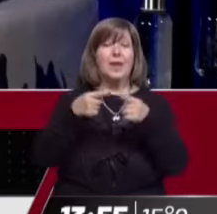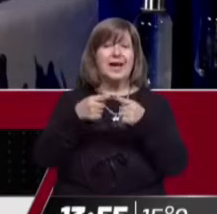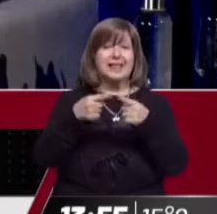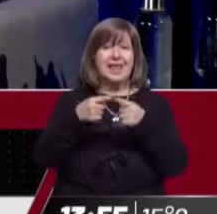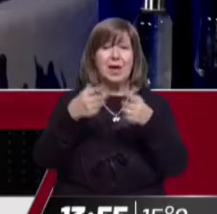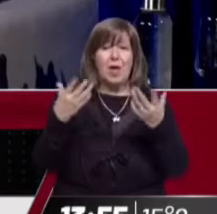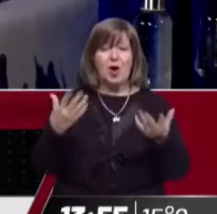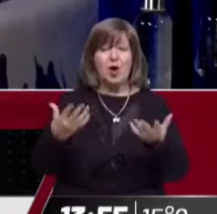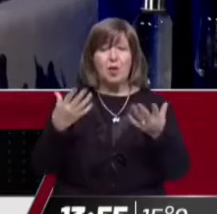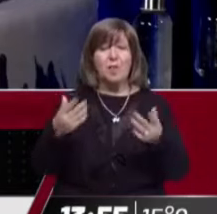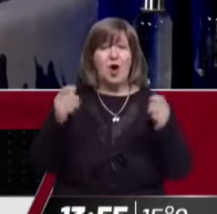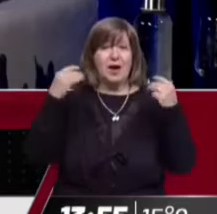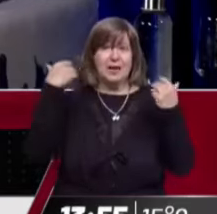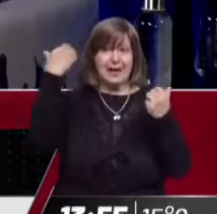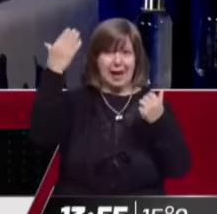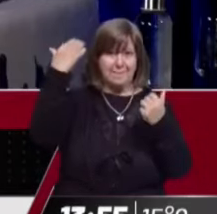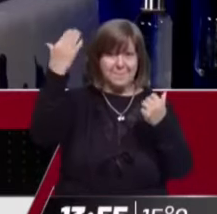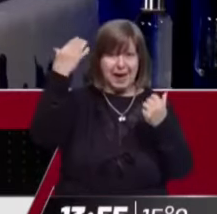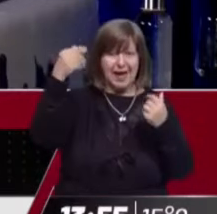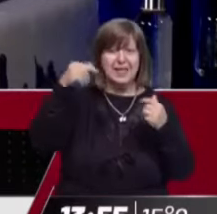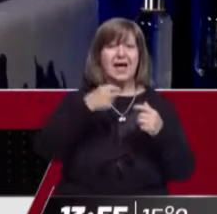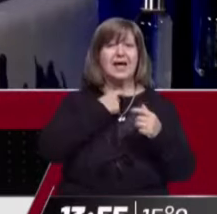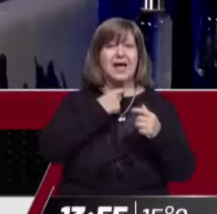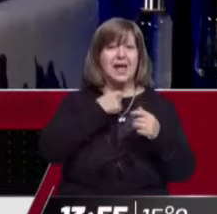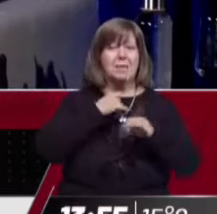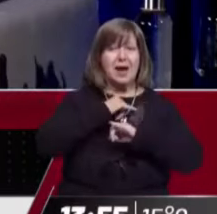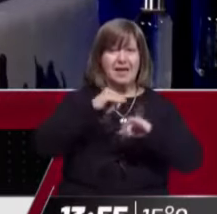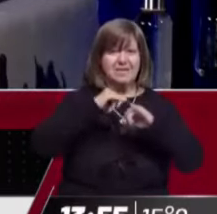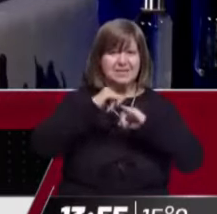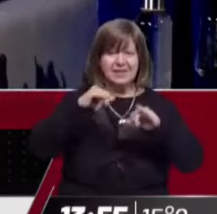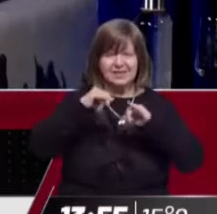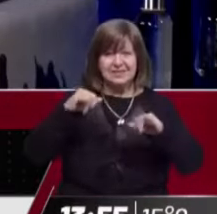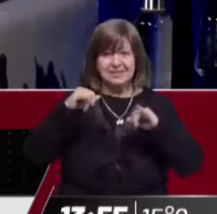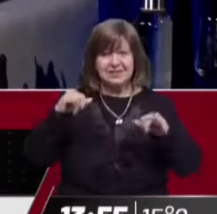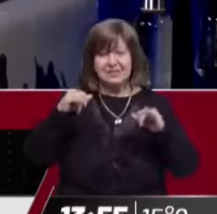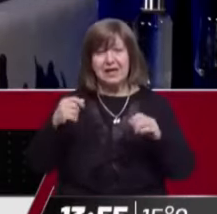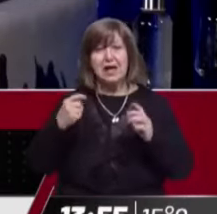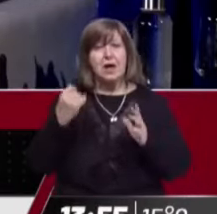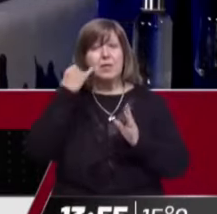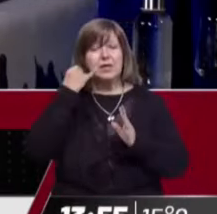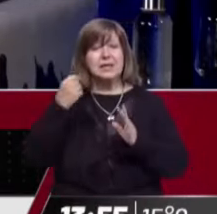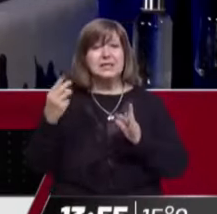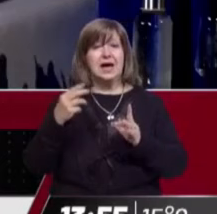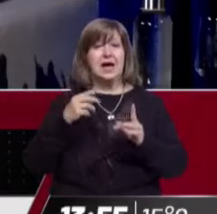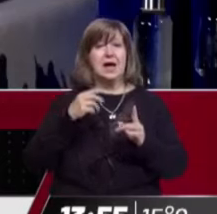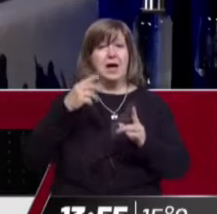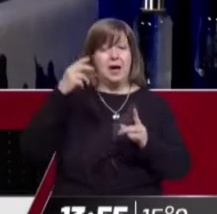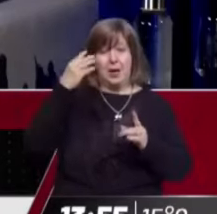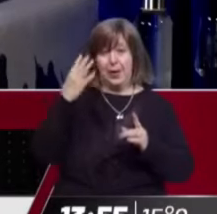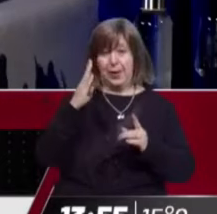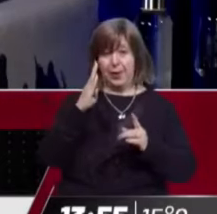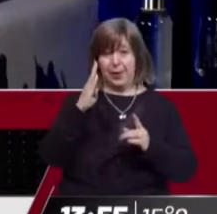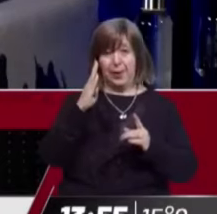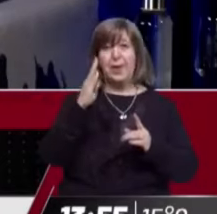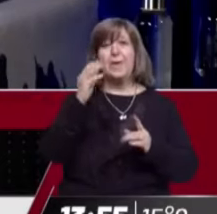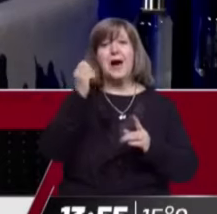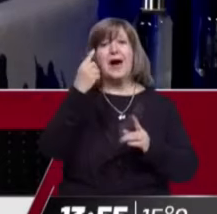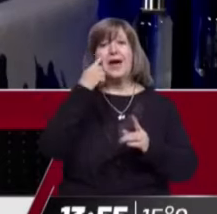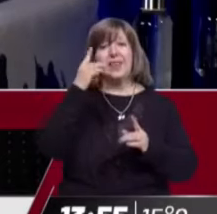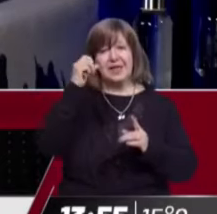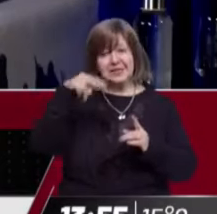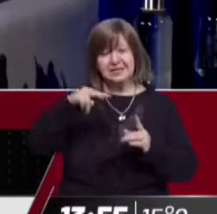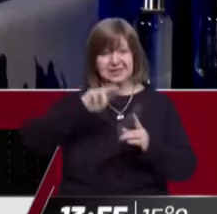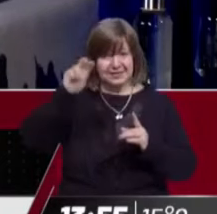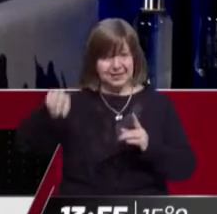un Donald Trump que viene bastante golpeado por las encuestas, dado que desde que se bajó Joe Biden, desde que bajó